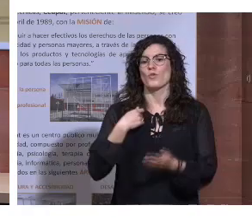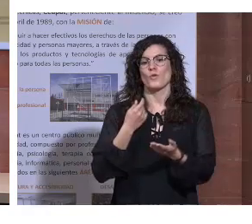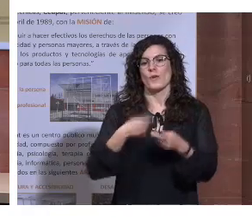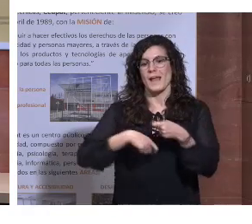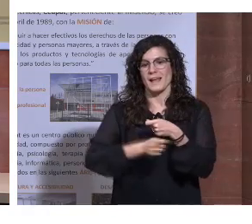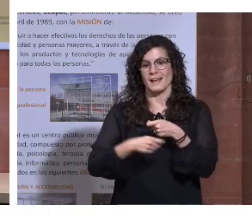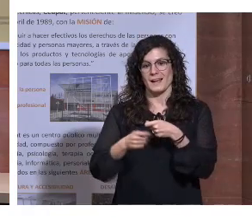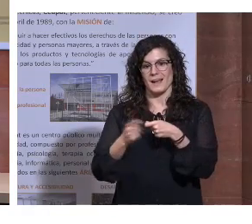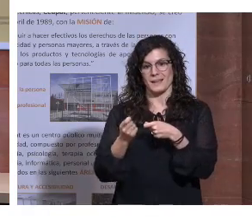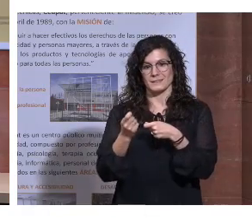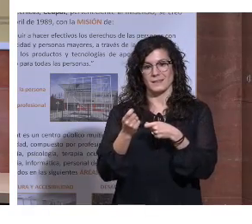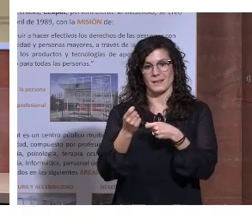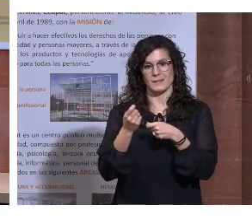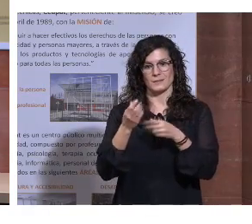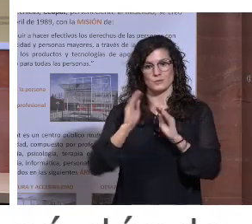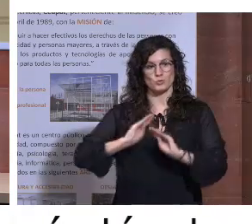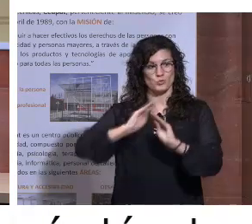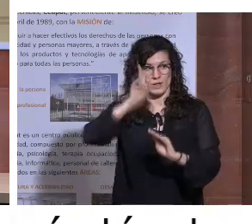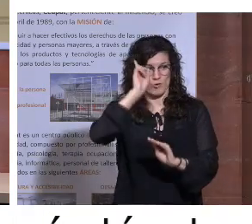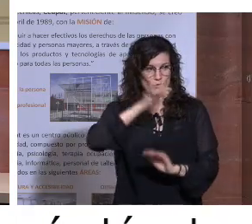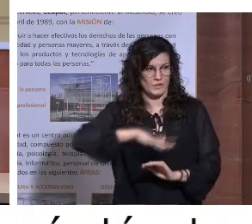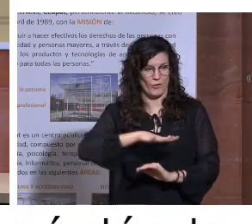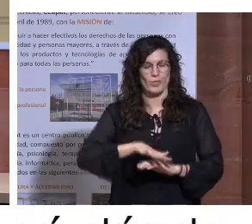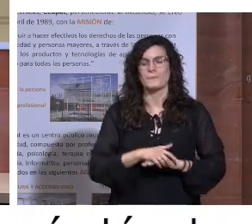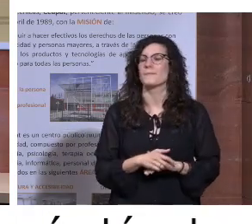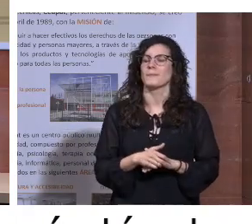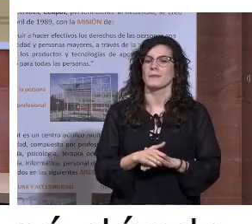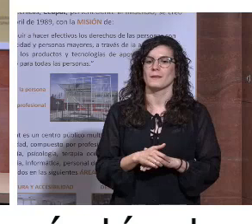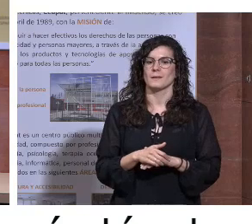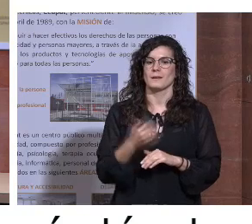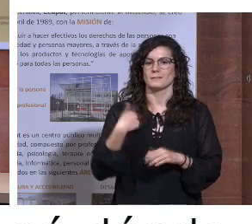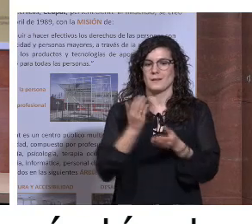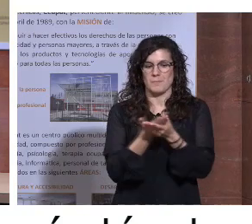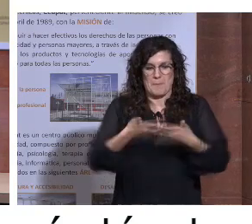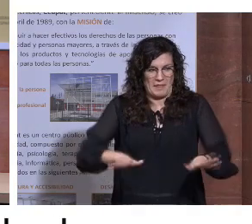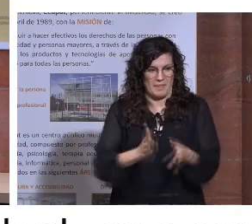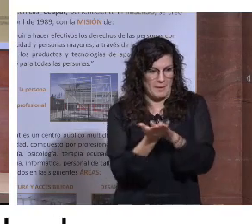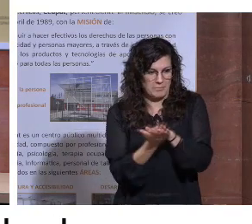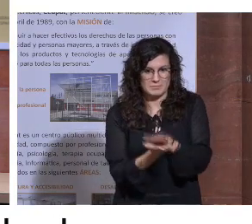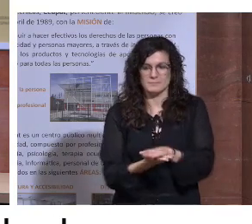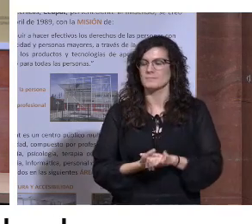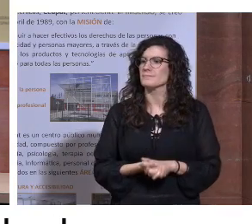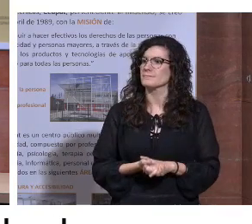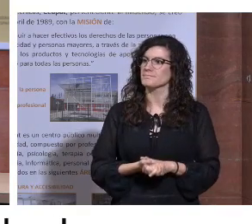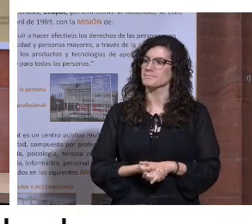Miguel, pero Isabel me va a saludar. Está totalmente perdida, ¿vale?